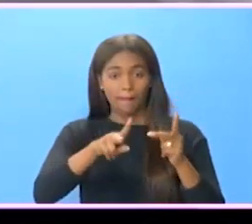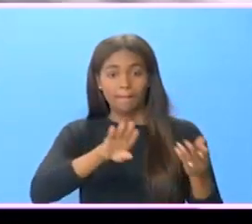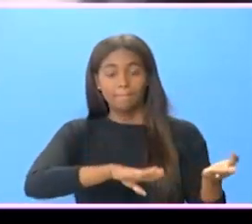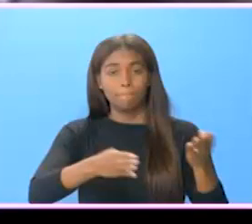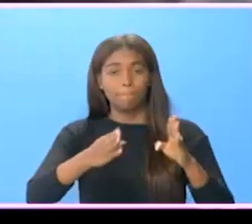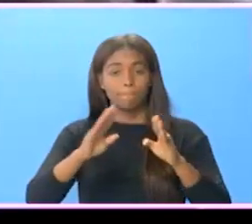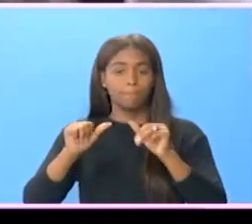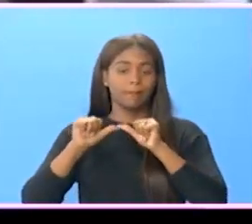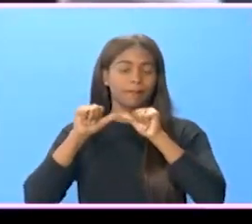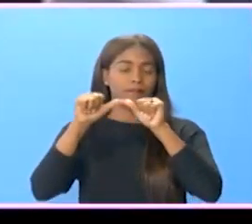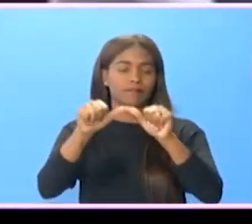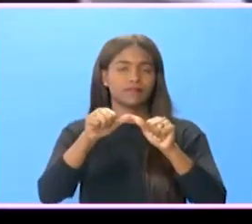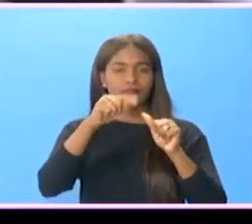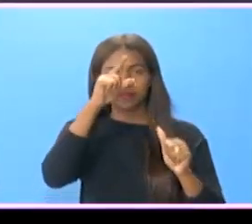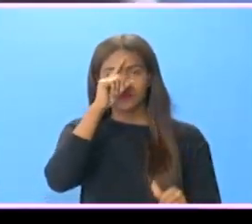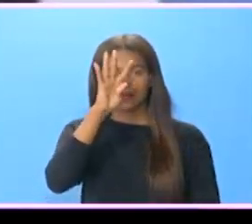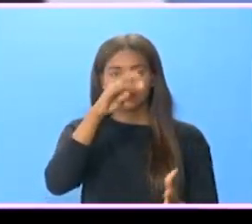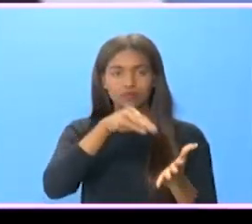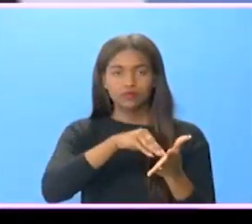fallecidos se mantiene en